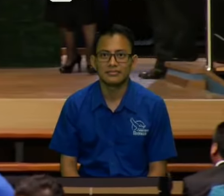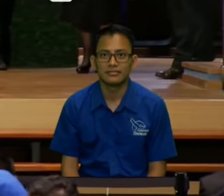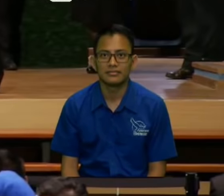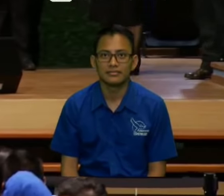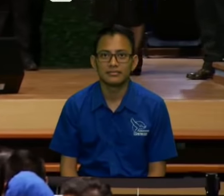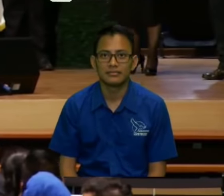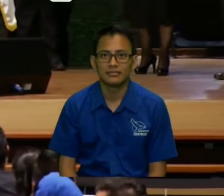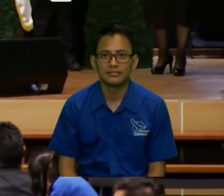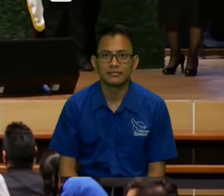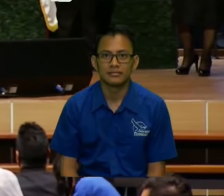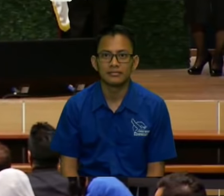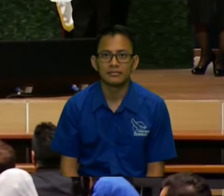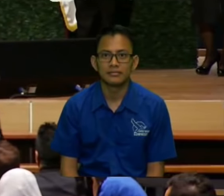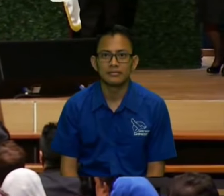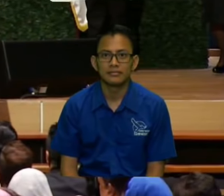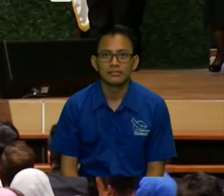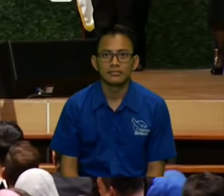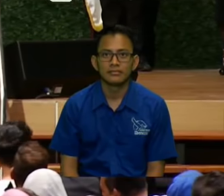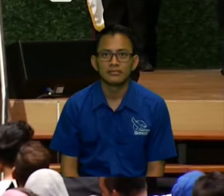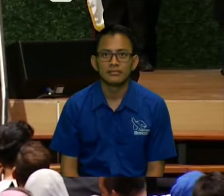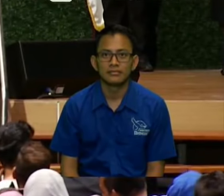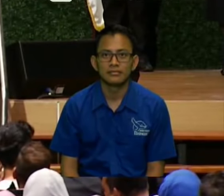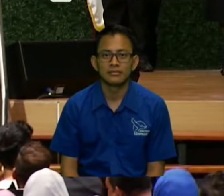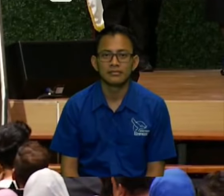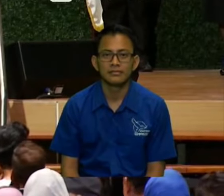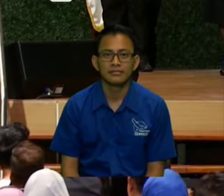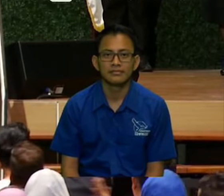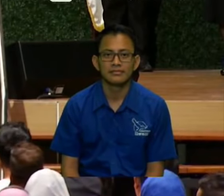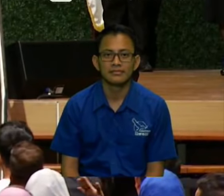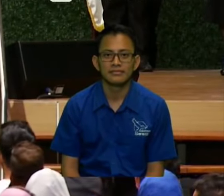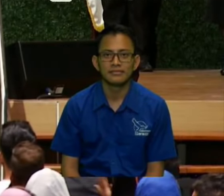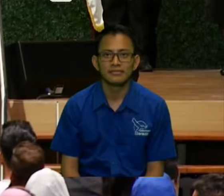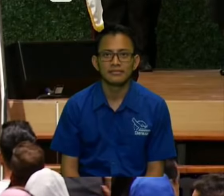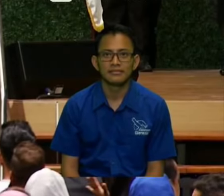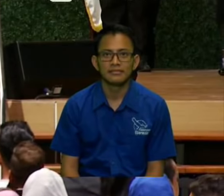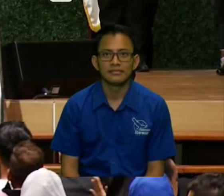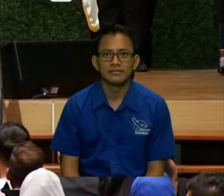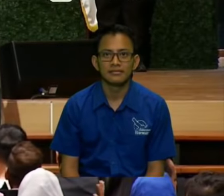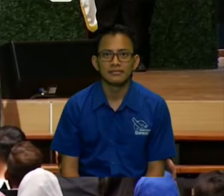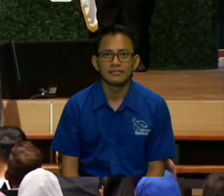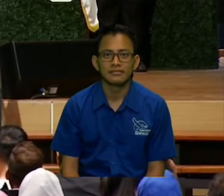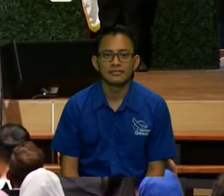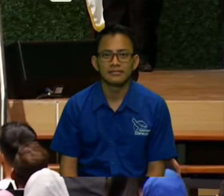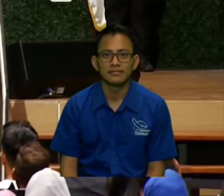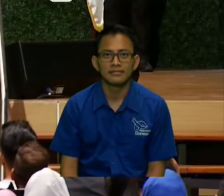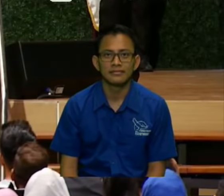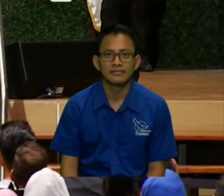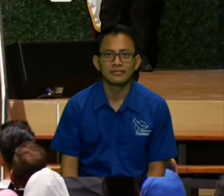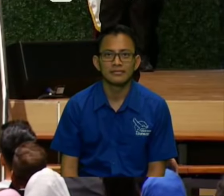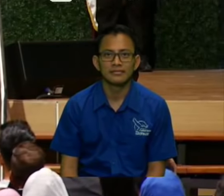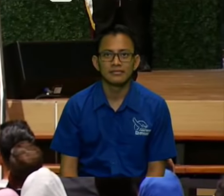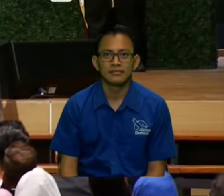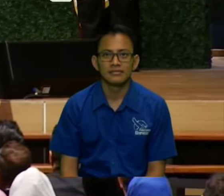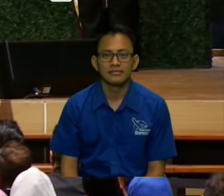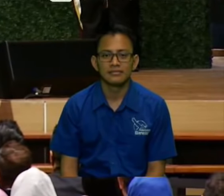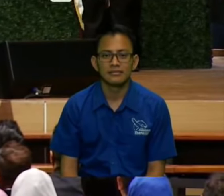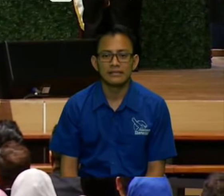Mire, ves, lo que yo me refiero es, a lo que yo me refiero es lo siguiente: que